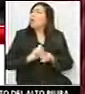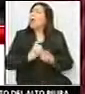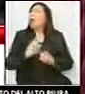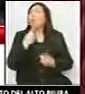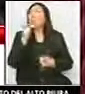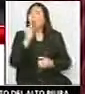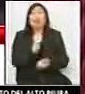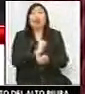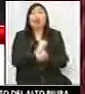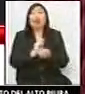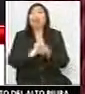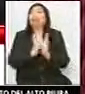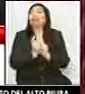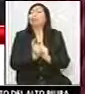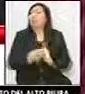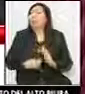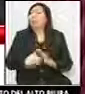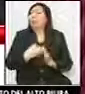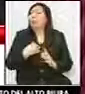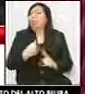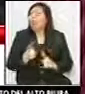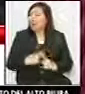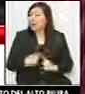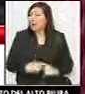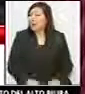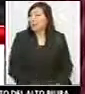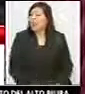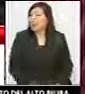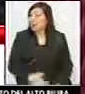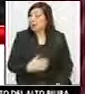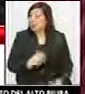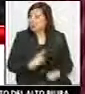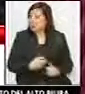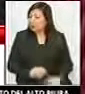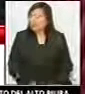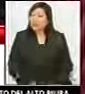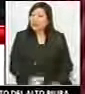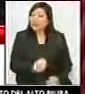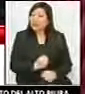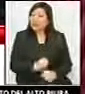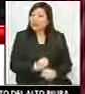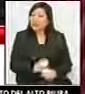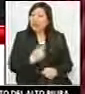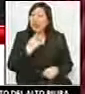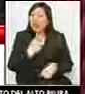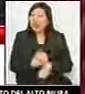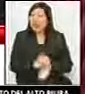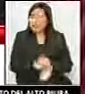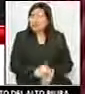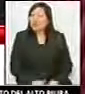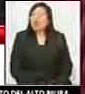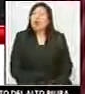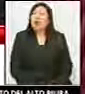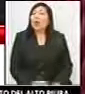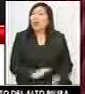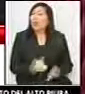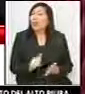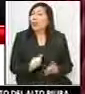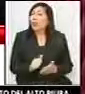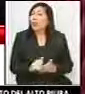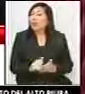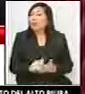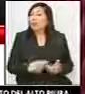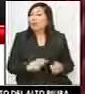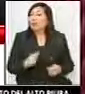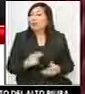repente internos por terrorismo podrán ser de repente trabajadores, asesores? ¿Cuántos de repente gente que ha